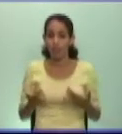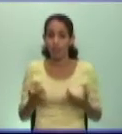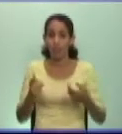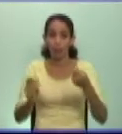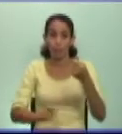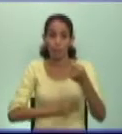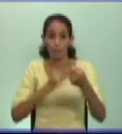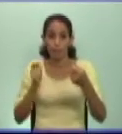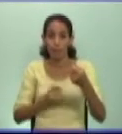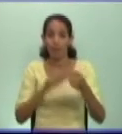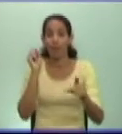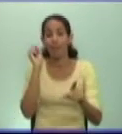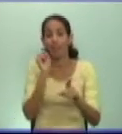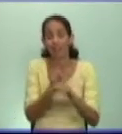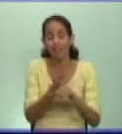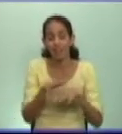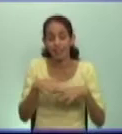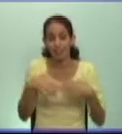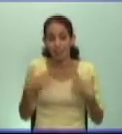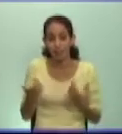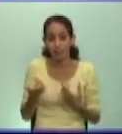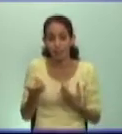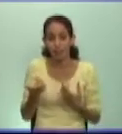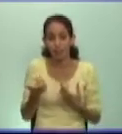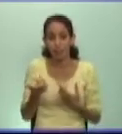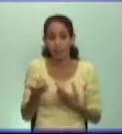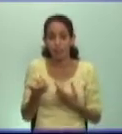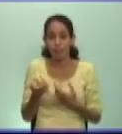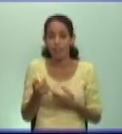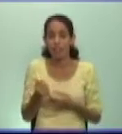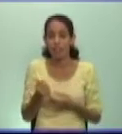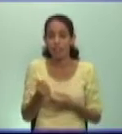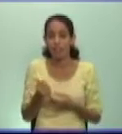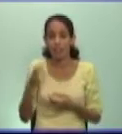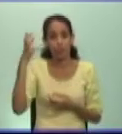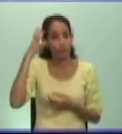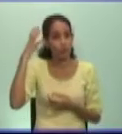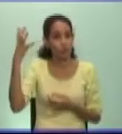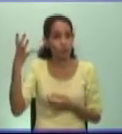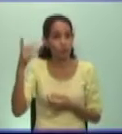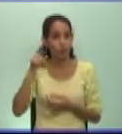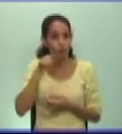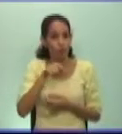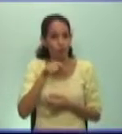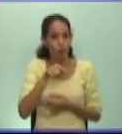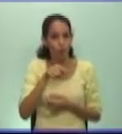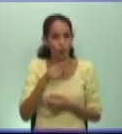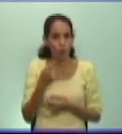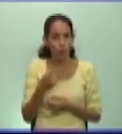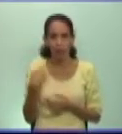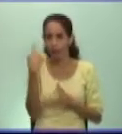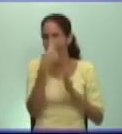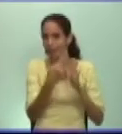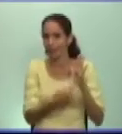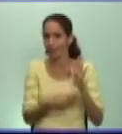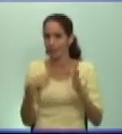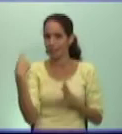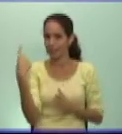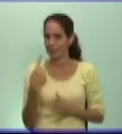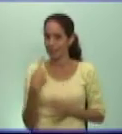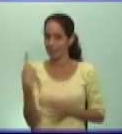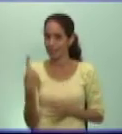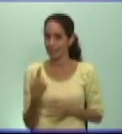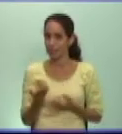hay una reanimación económica, también hablamos de periodos de gobiernos populistas, de gobiernos de carácter nacionalista, donde la